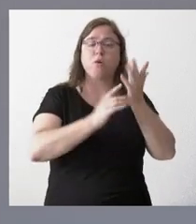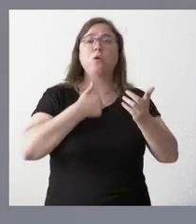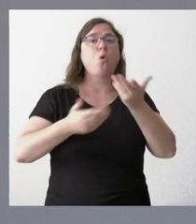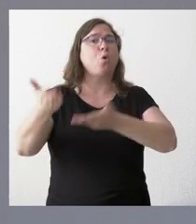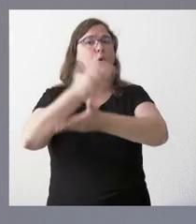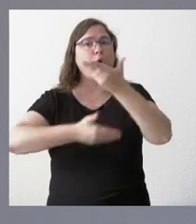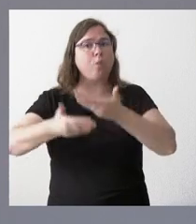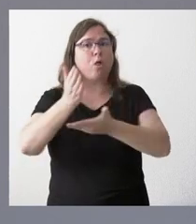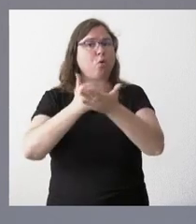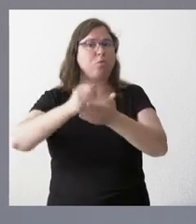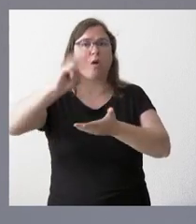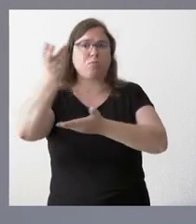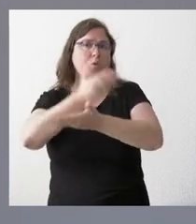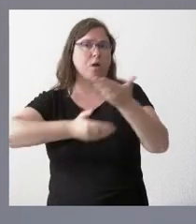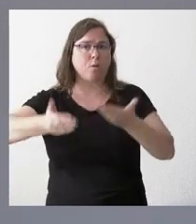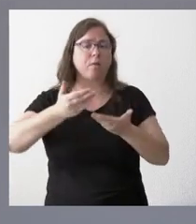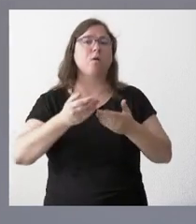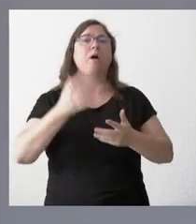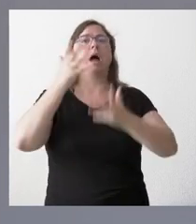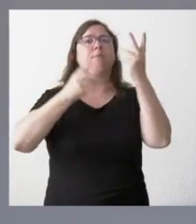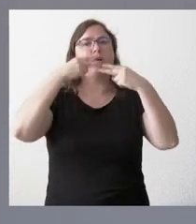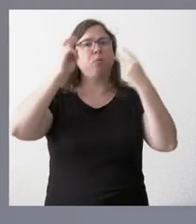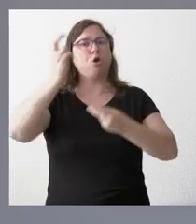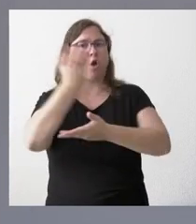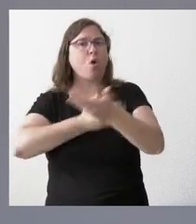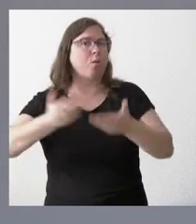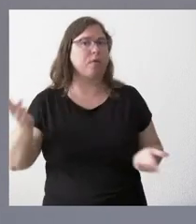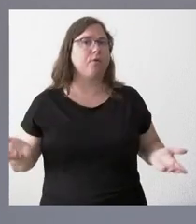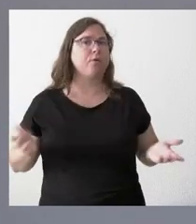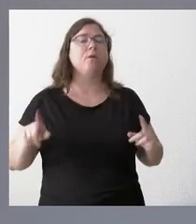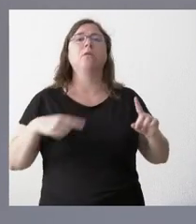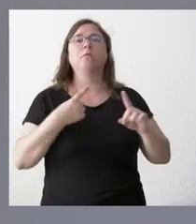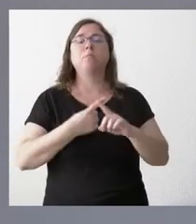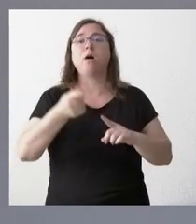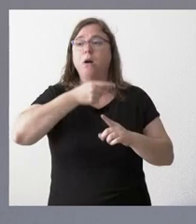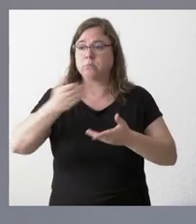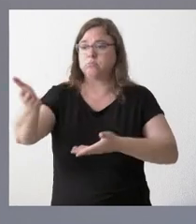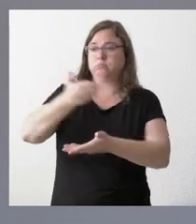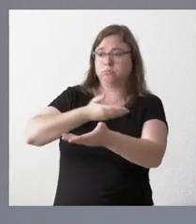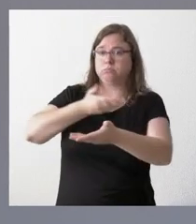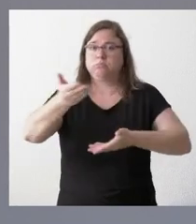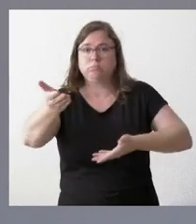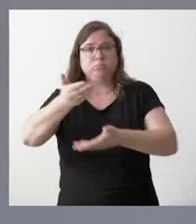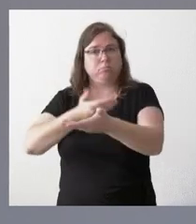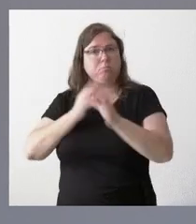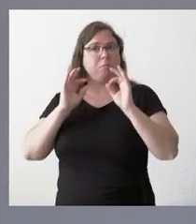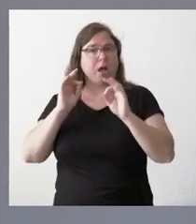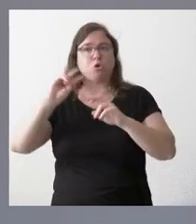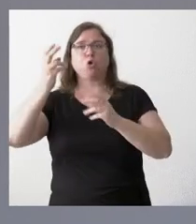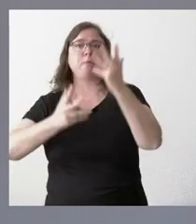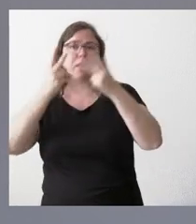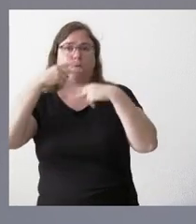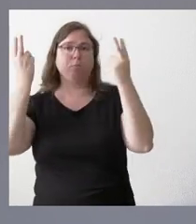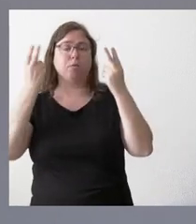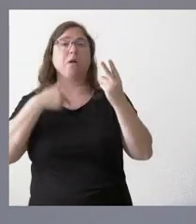con otras comunidades autónomas, hemos colaborado con otras administraciones públicas de Castilla y León y también hemos recibido colaboración de otras administraciones públicas. Y